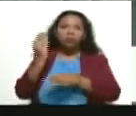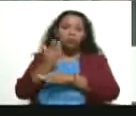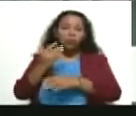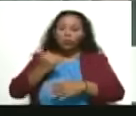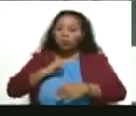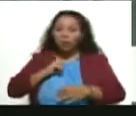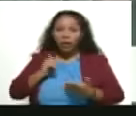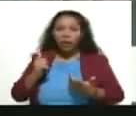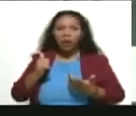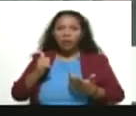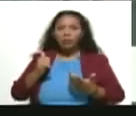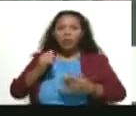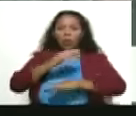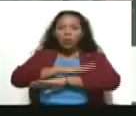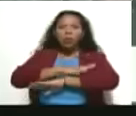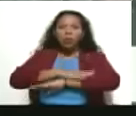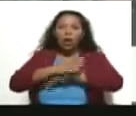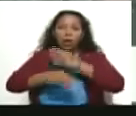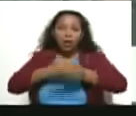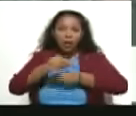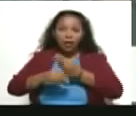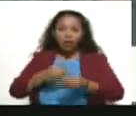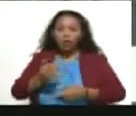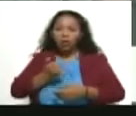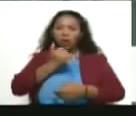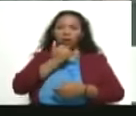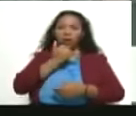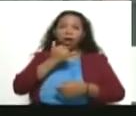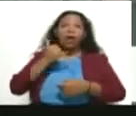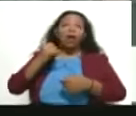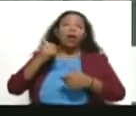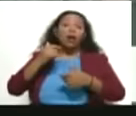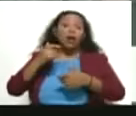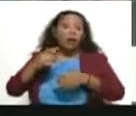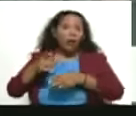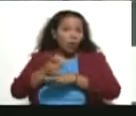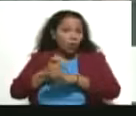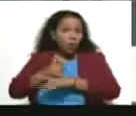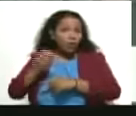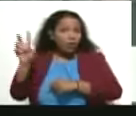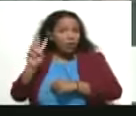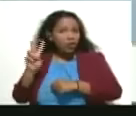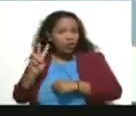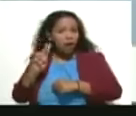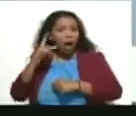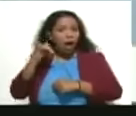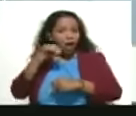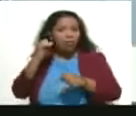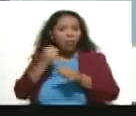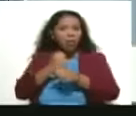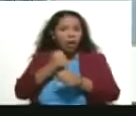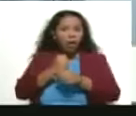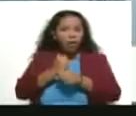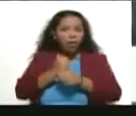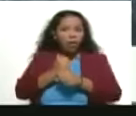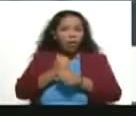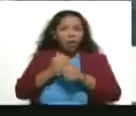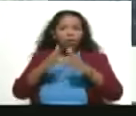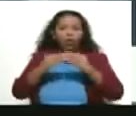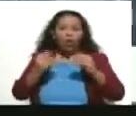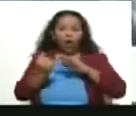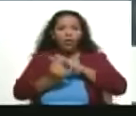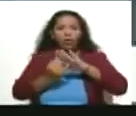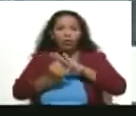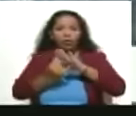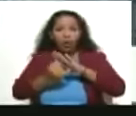también disciplinario que sea necesario aplicar. Aquí está entonces el gobierno bolivariano, el Estado venezolano, trabajando con todos los órganos de seguridad ciudadana en